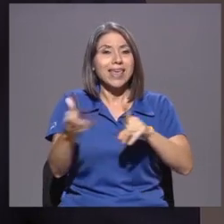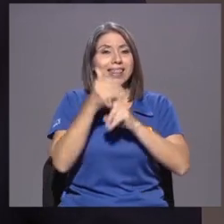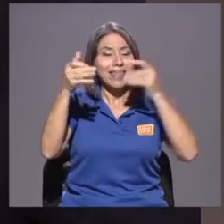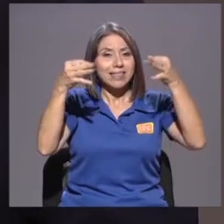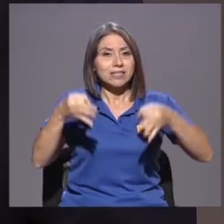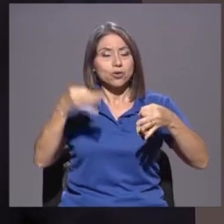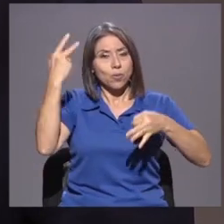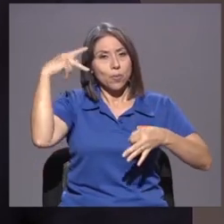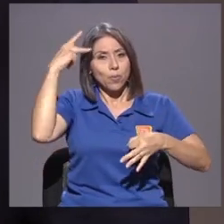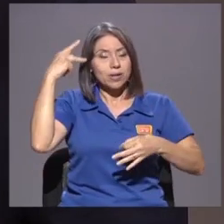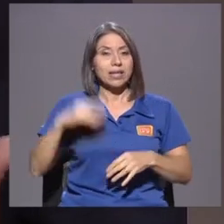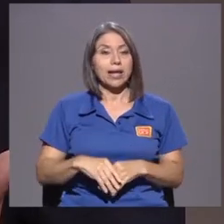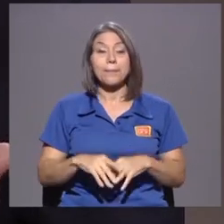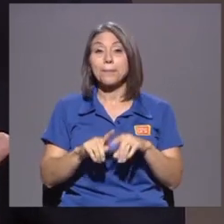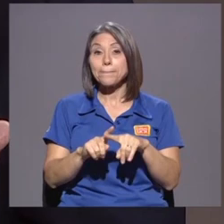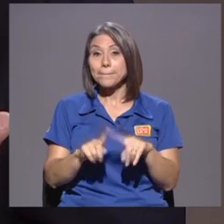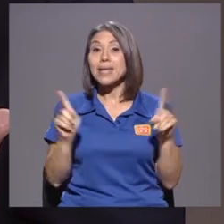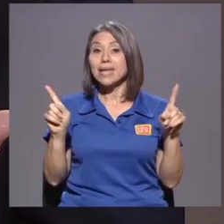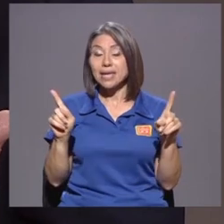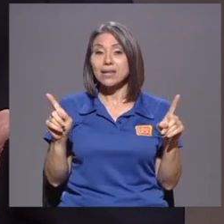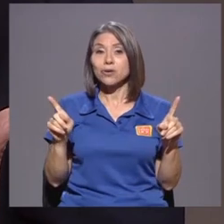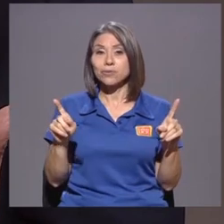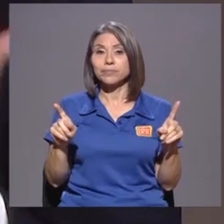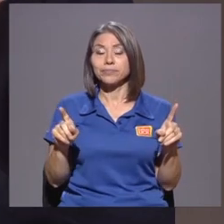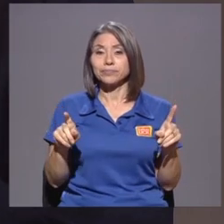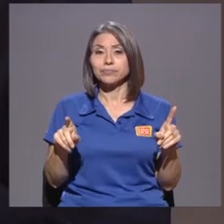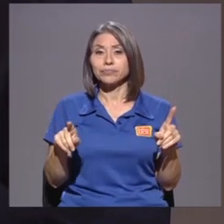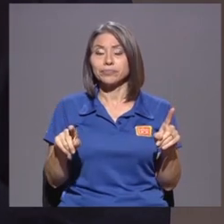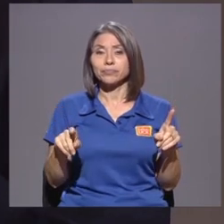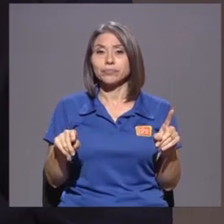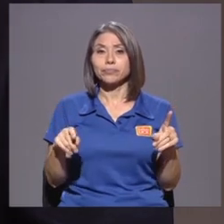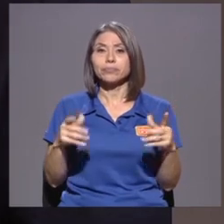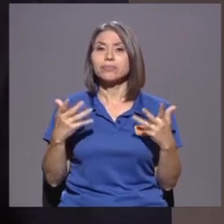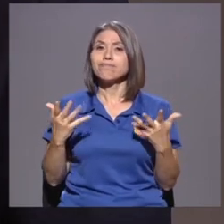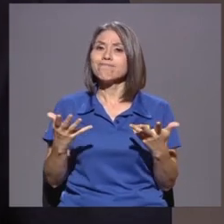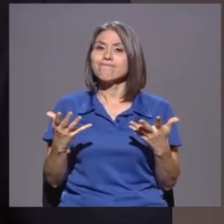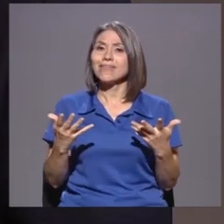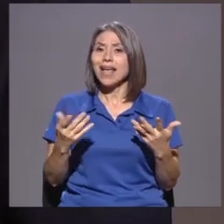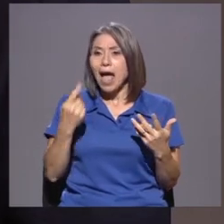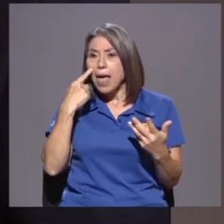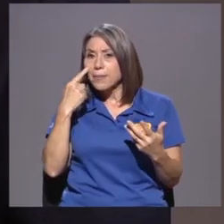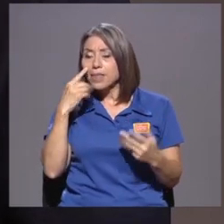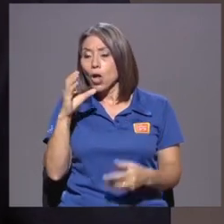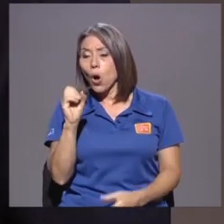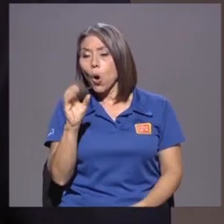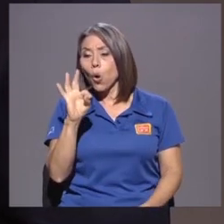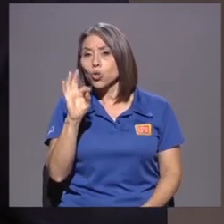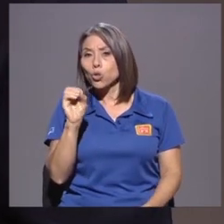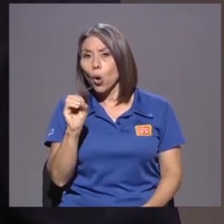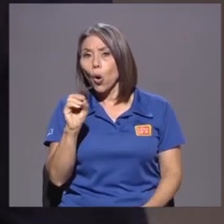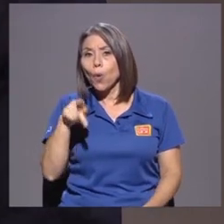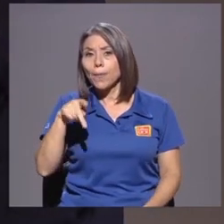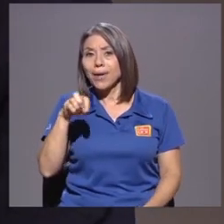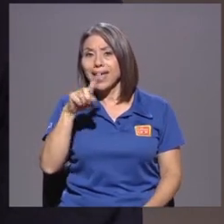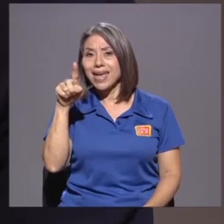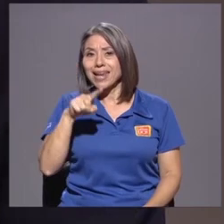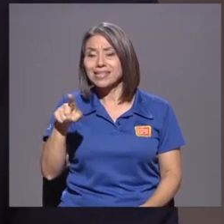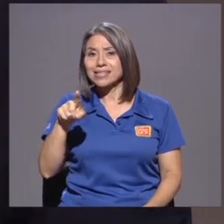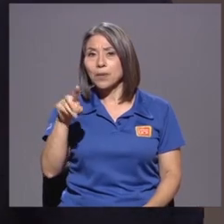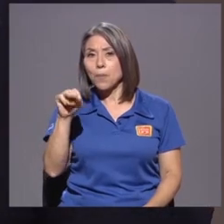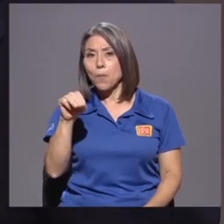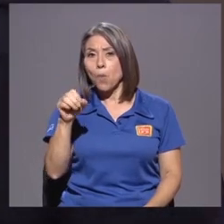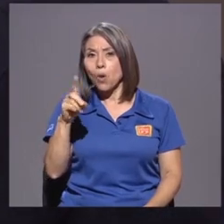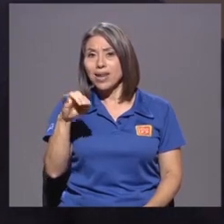política pero en medio de la digamos la renuncia de otto pérez molina y del proceso